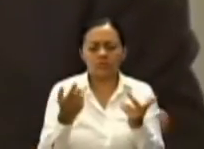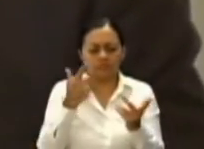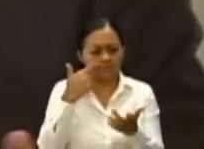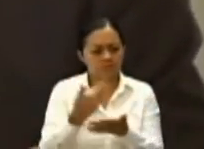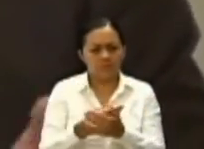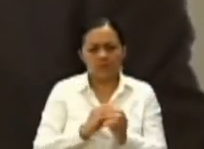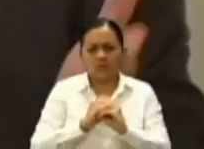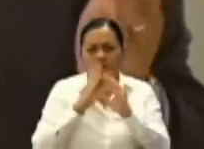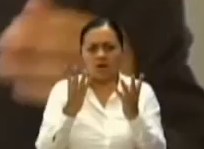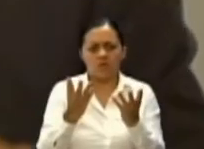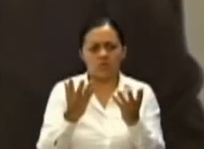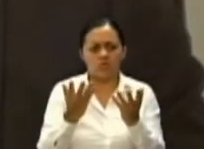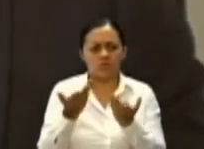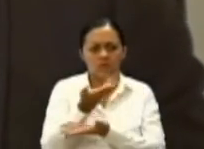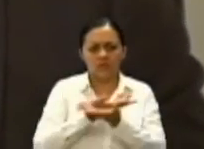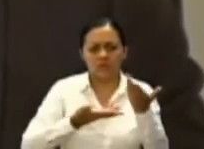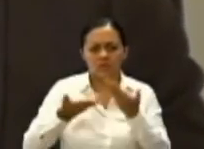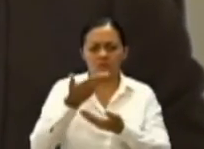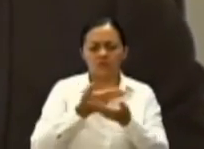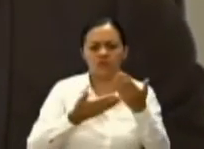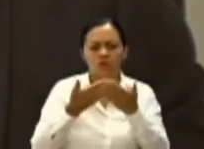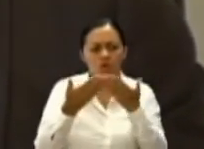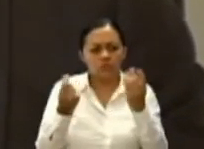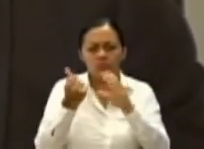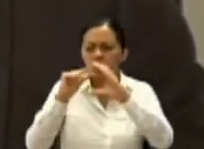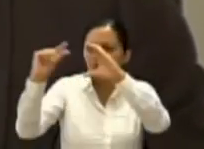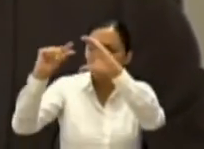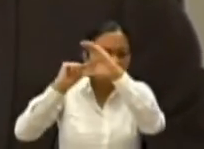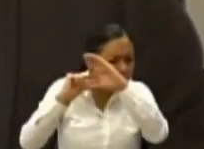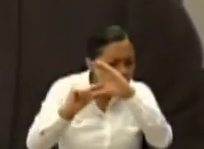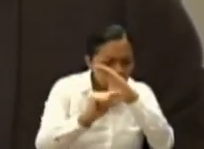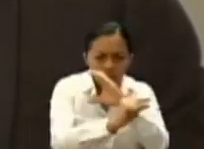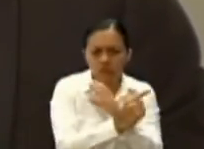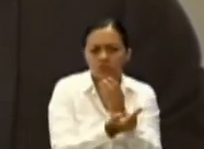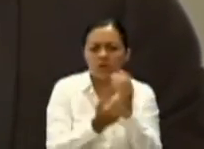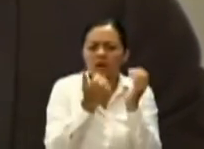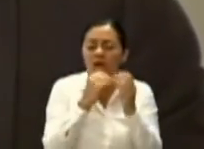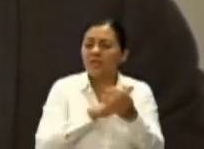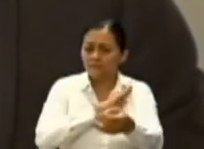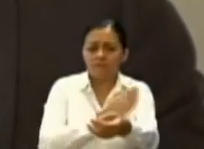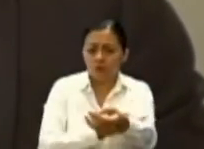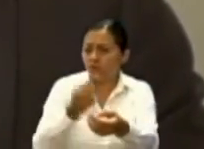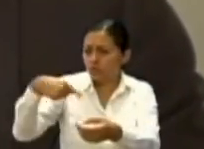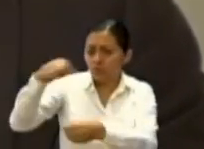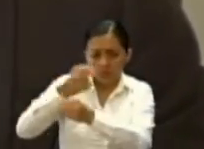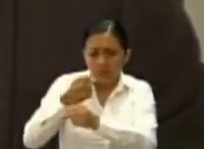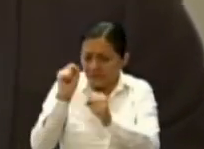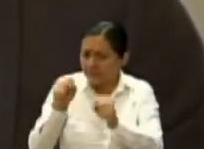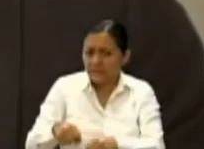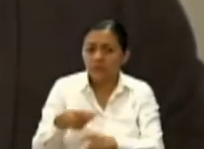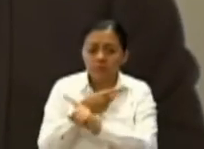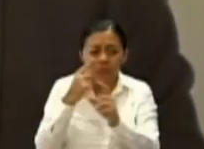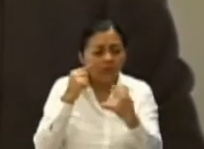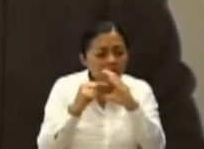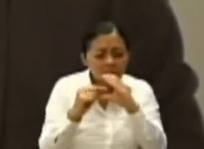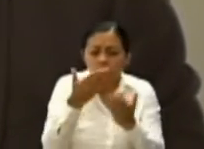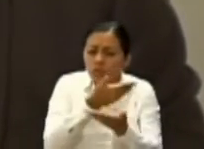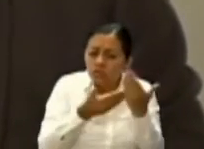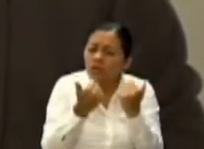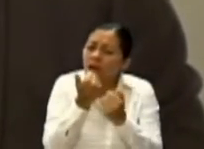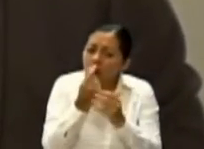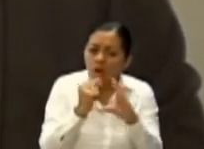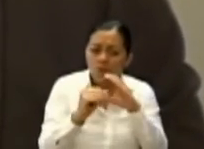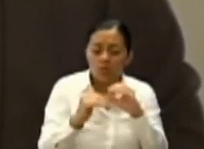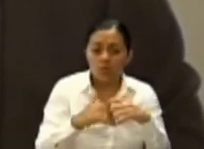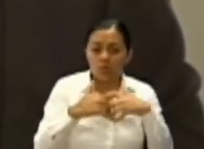pide redistribuir un poquito lo que han logrado con el esfuerzo de todos porque hoy se visten de luto por dos leyes para redistribuir la riqueza